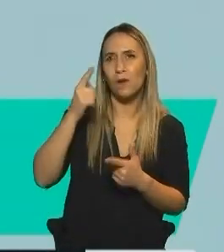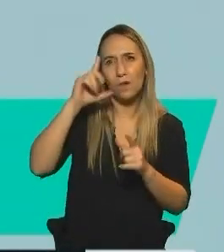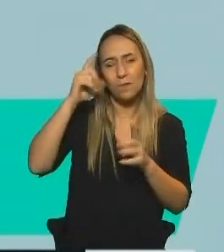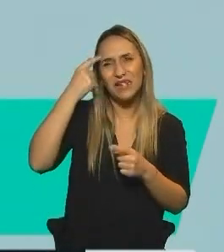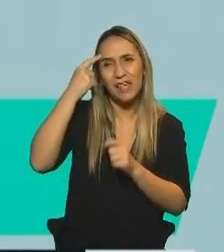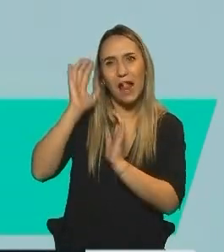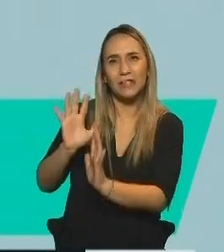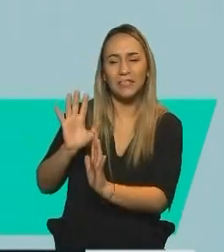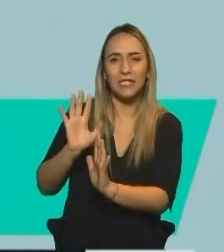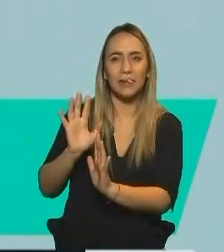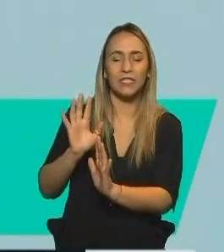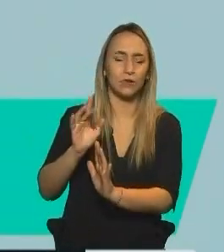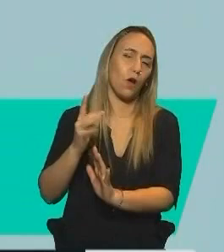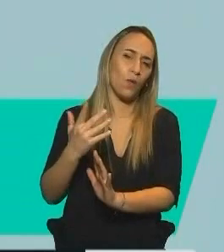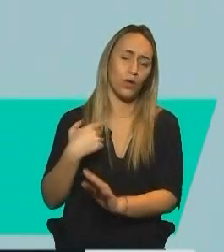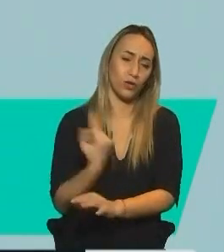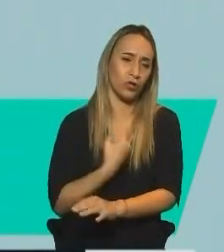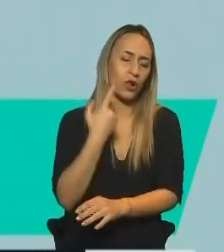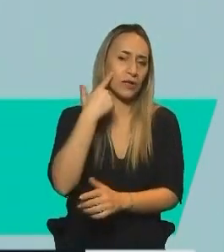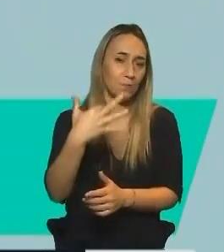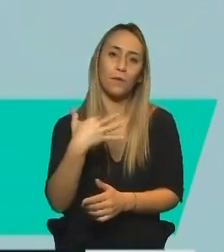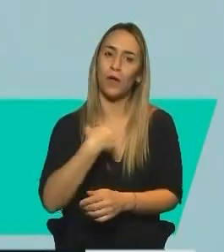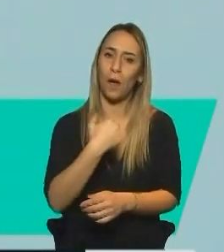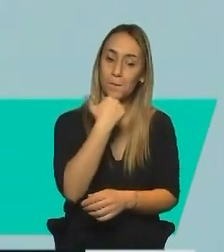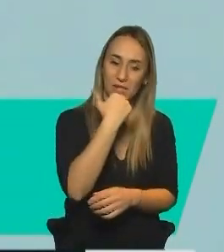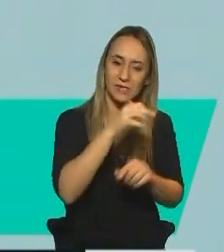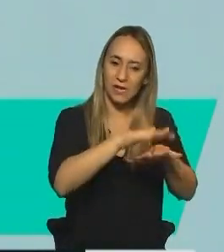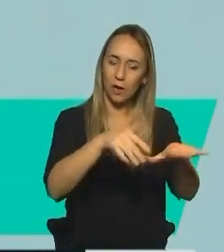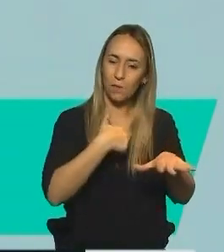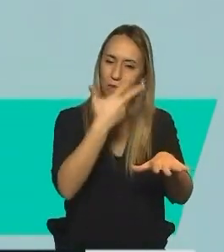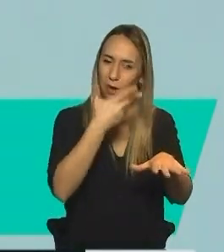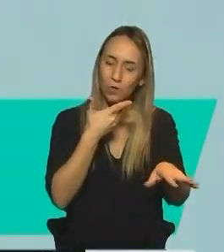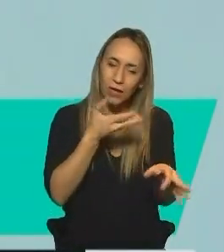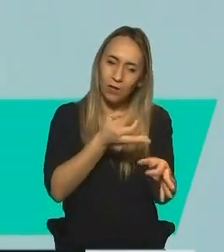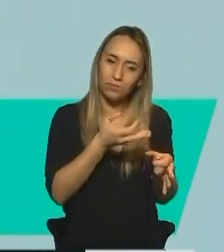él, hoy a mis hijos lo que me gusta transmitirles es eso,